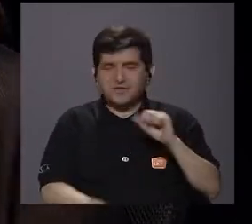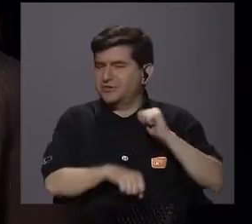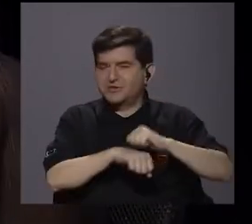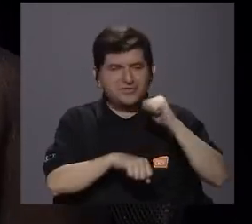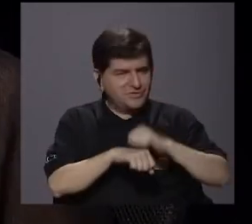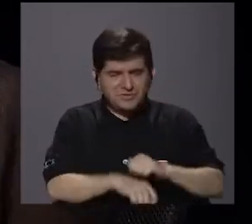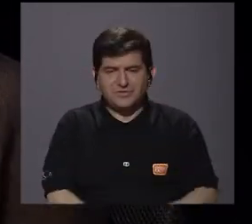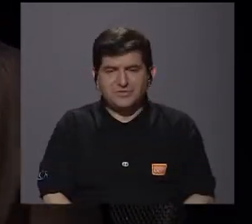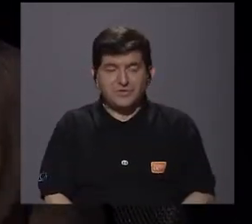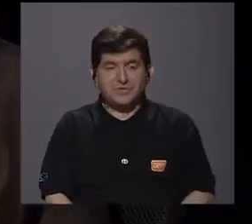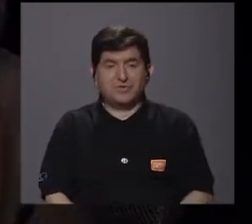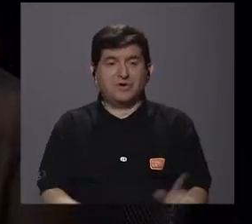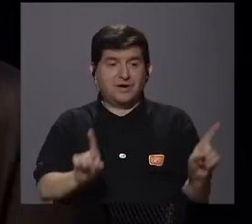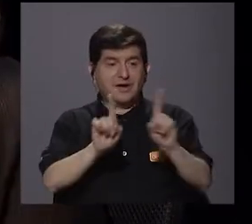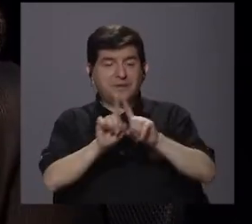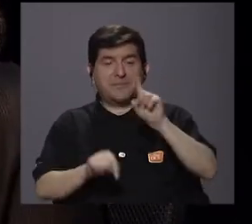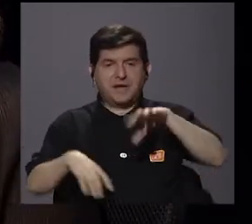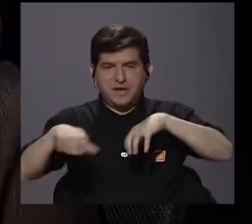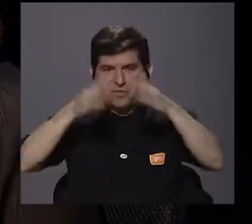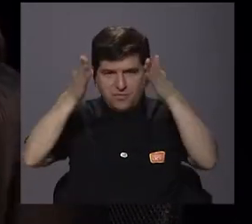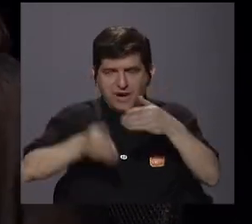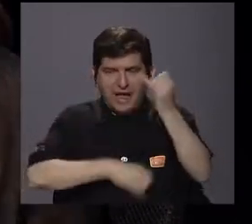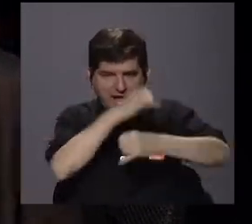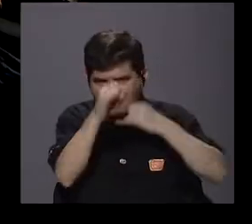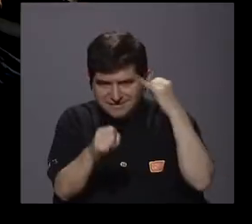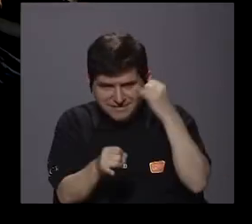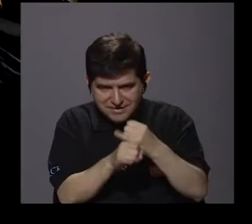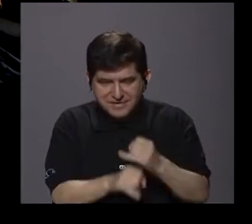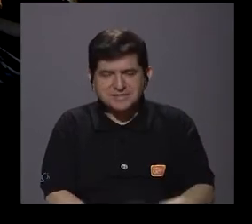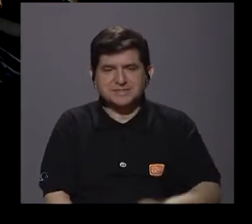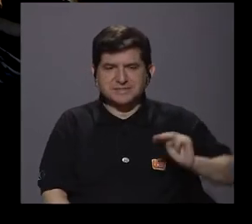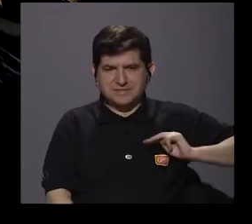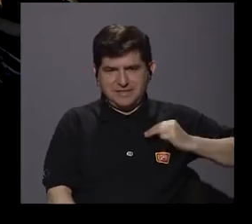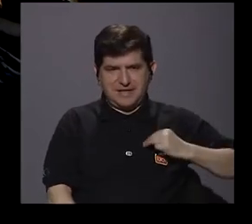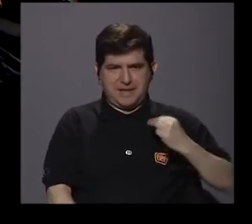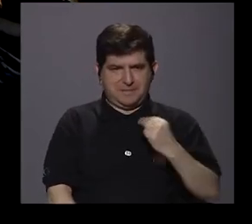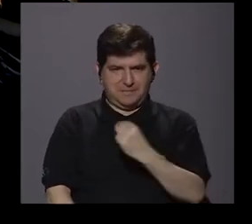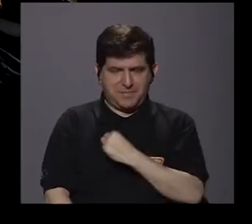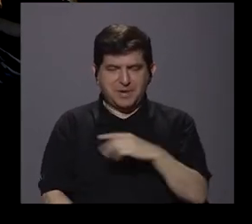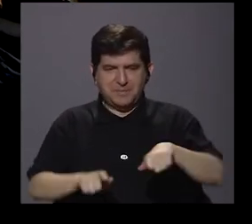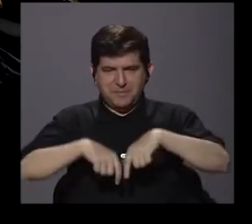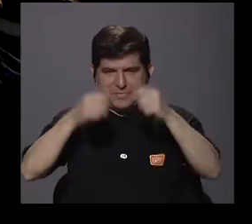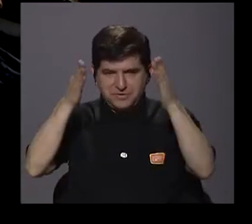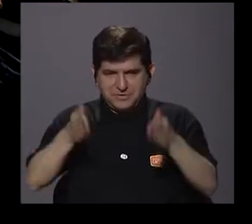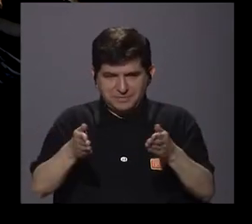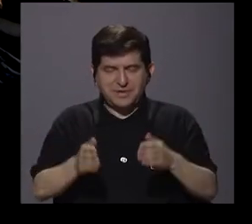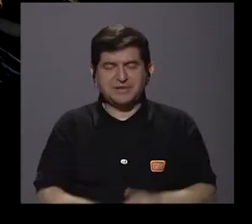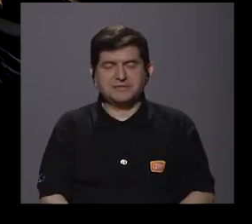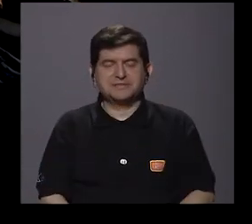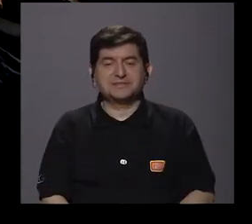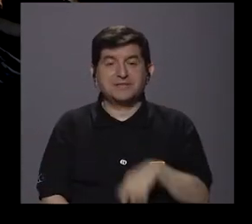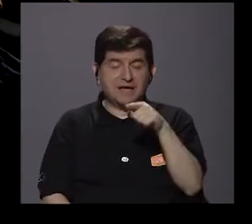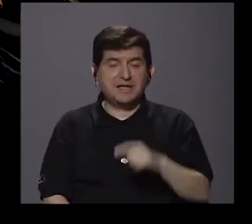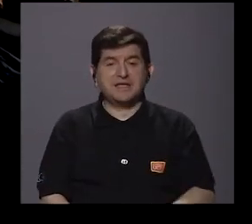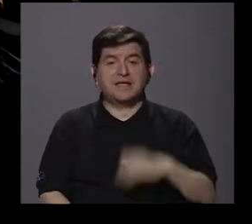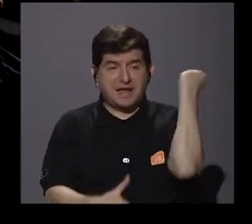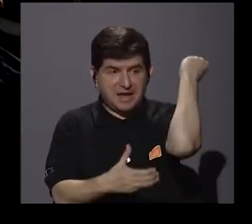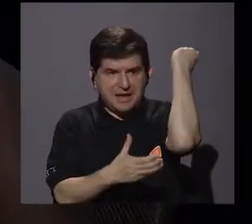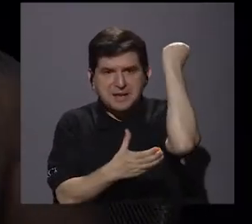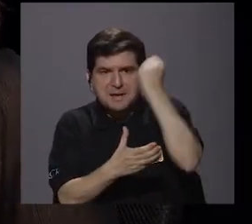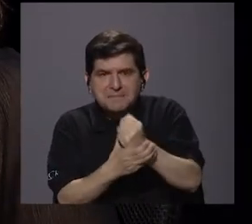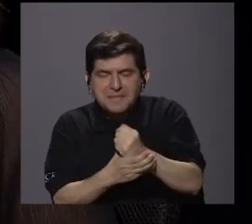piedras, estaba a la par de un activista internacional, de miembros de la prensa local, y es ejecutado a sangre